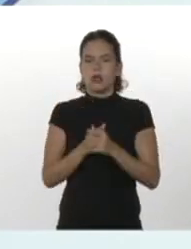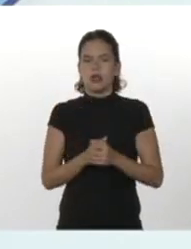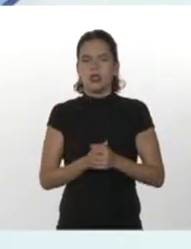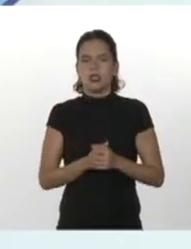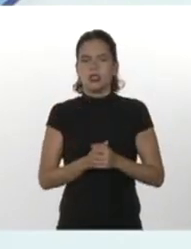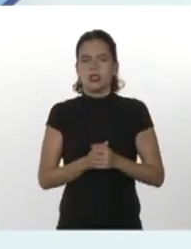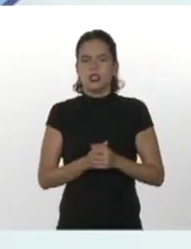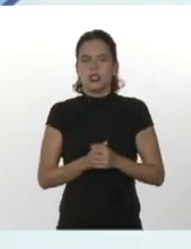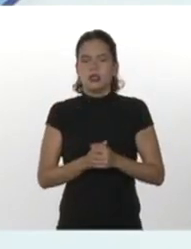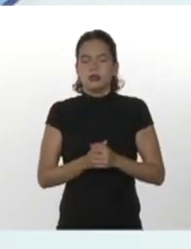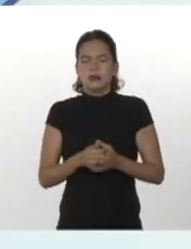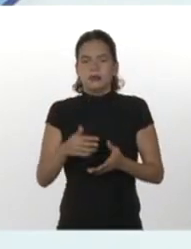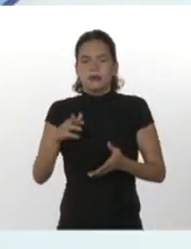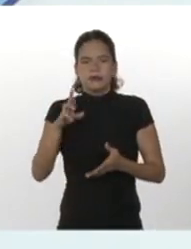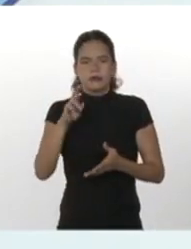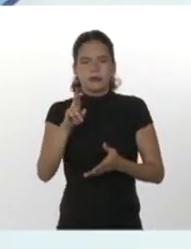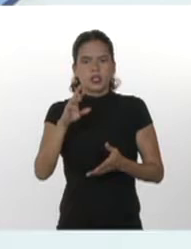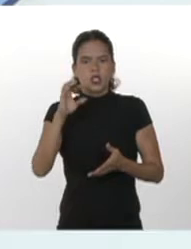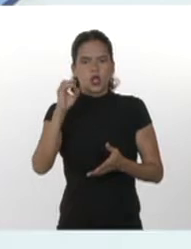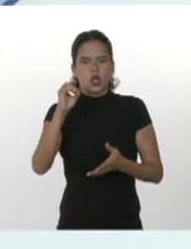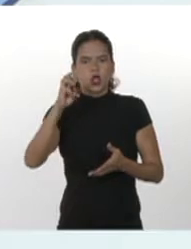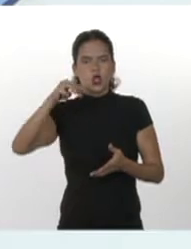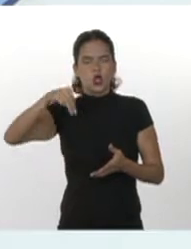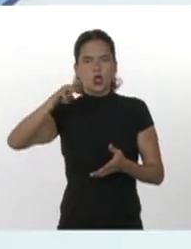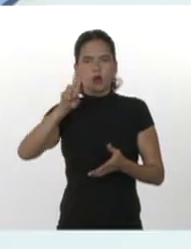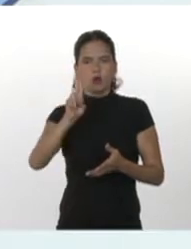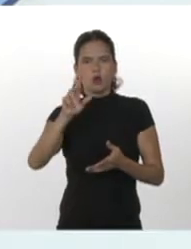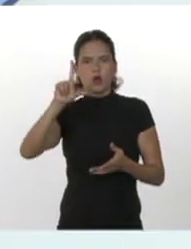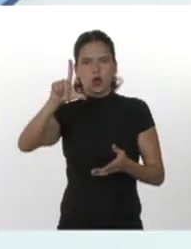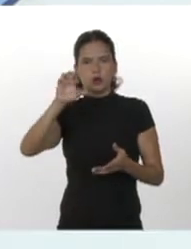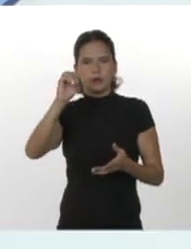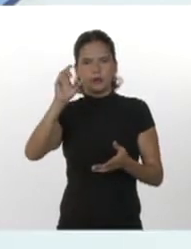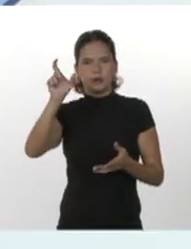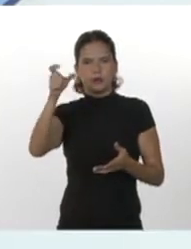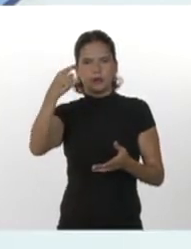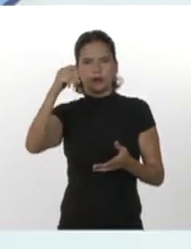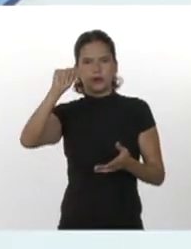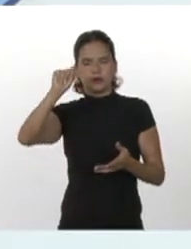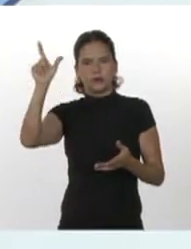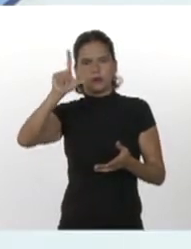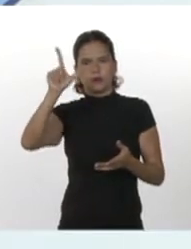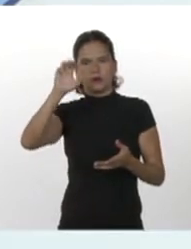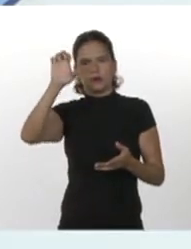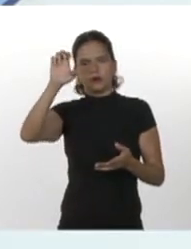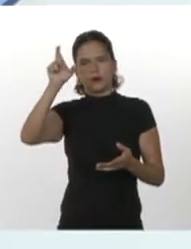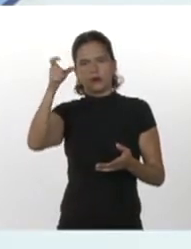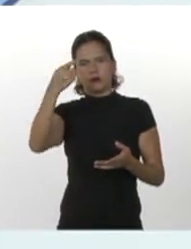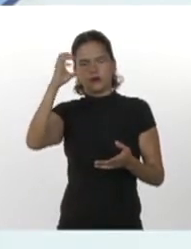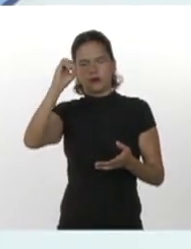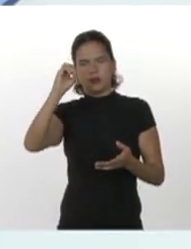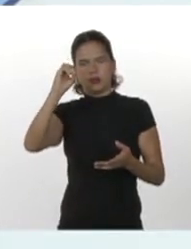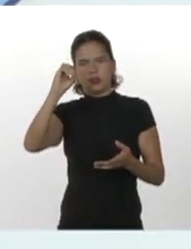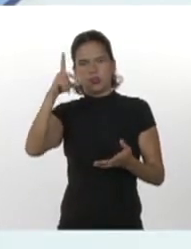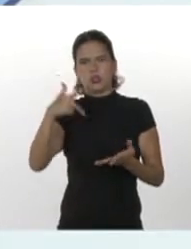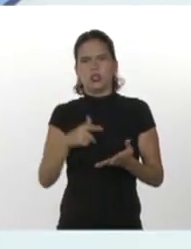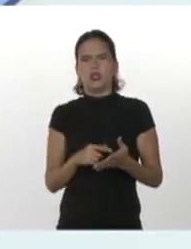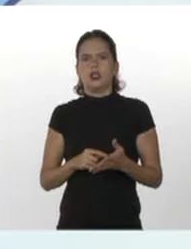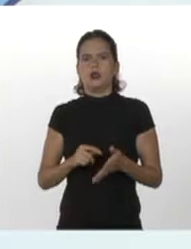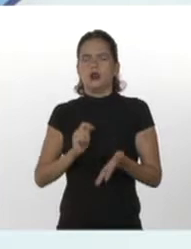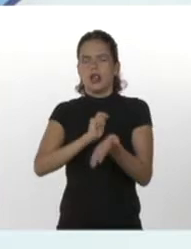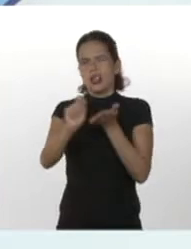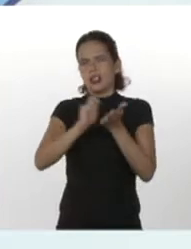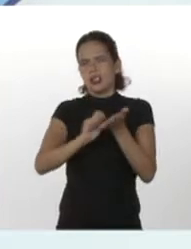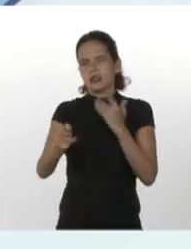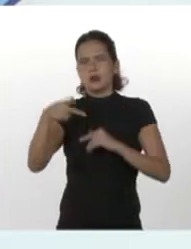Rómulo Gallego, quien está considerado como el novelista venezolano más relevante del siglo XX. Fíjate que hay un parque que se llama el Parque